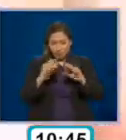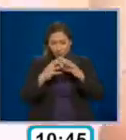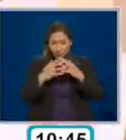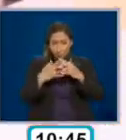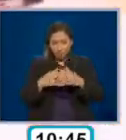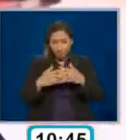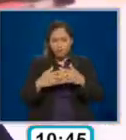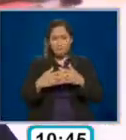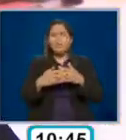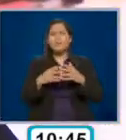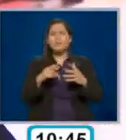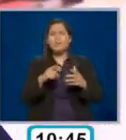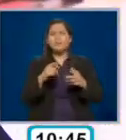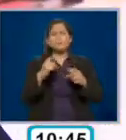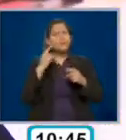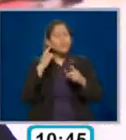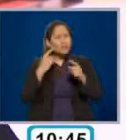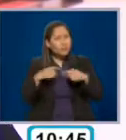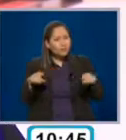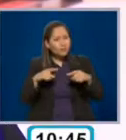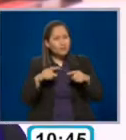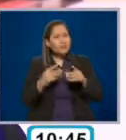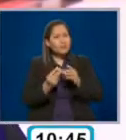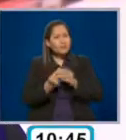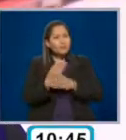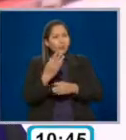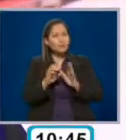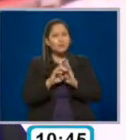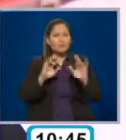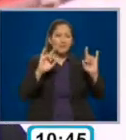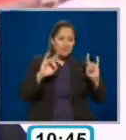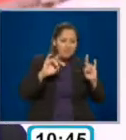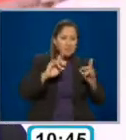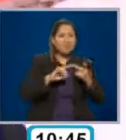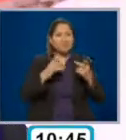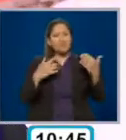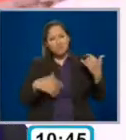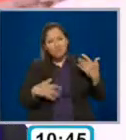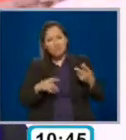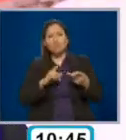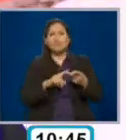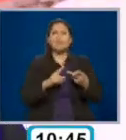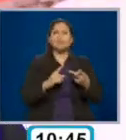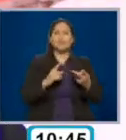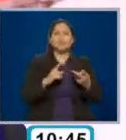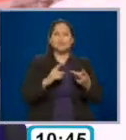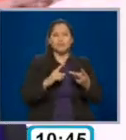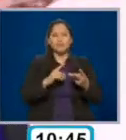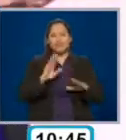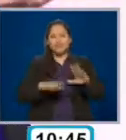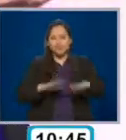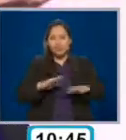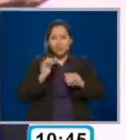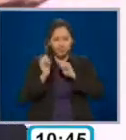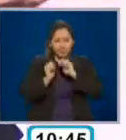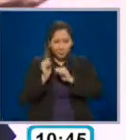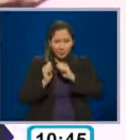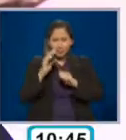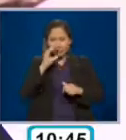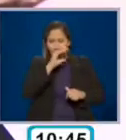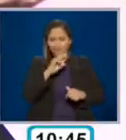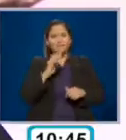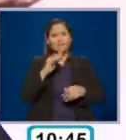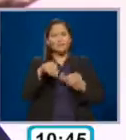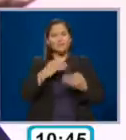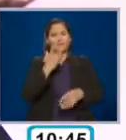con algunos ritmos contemporáneos como el reggae, el rock, traemos tambores africanos, muy